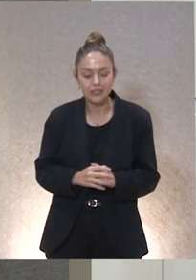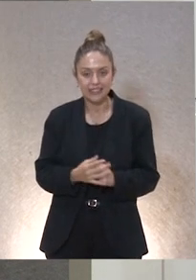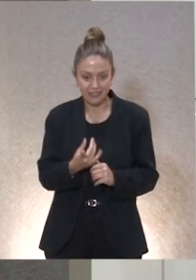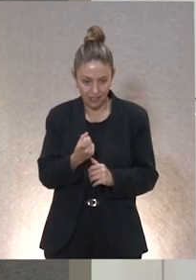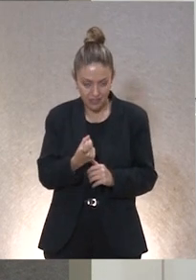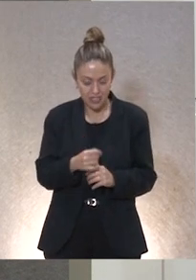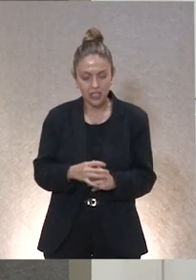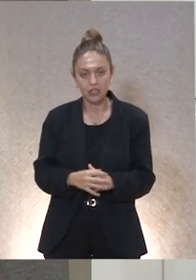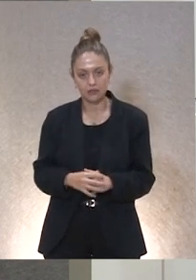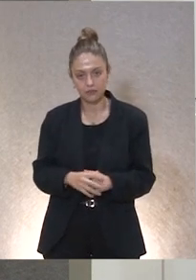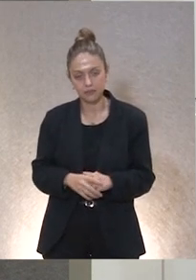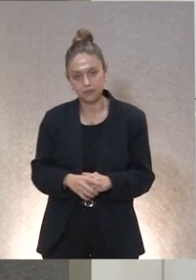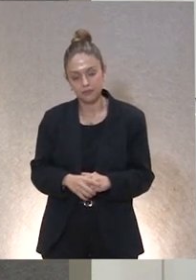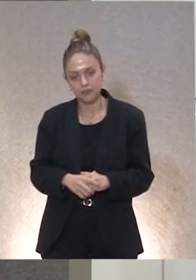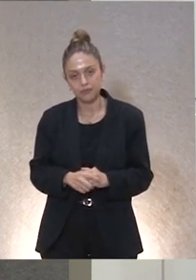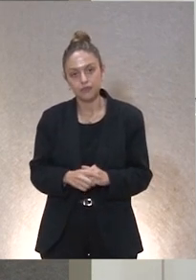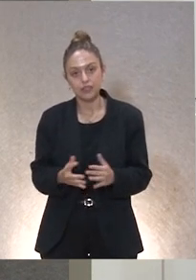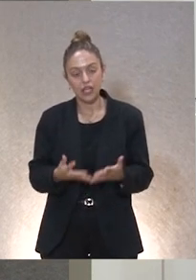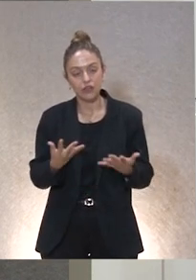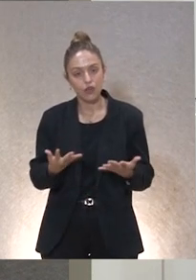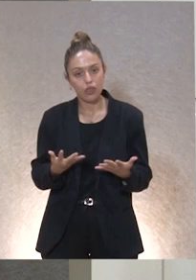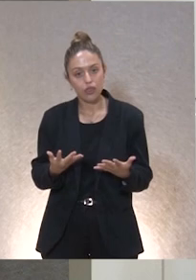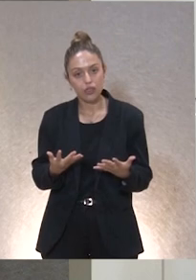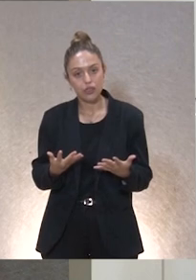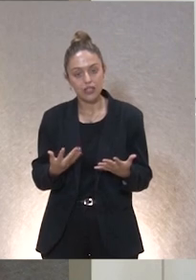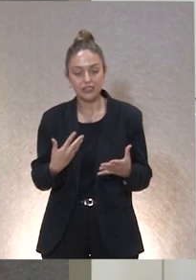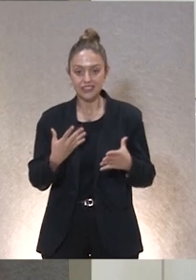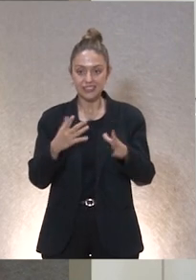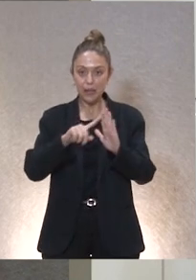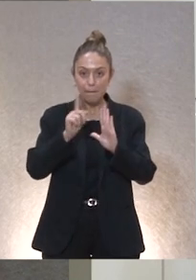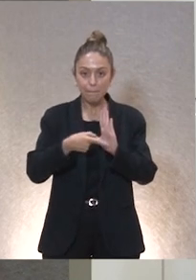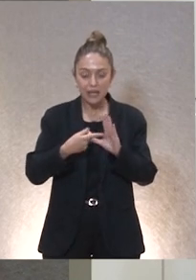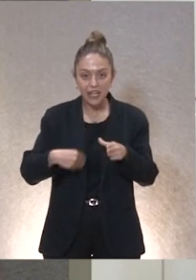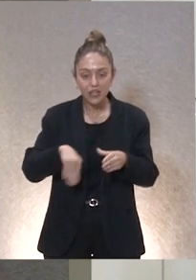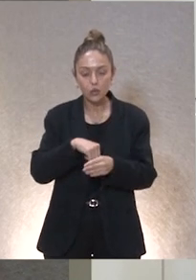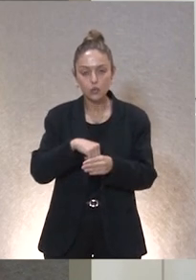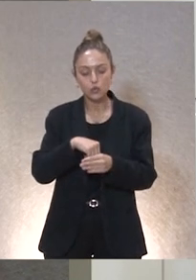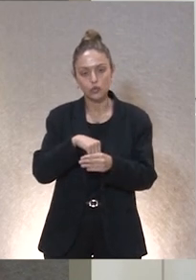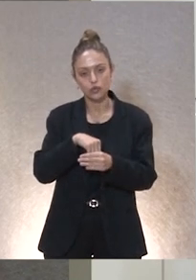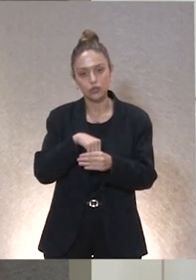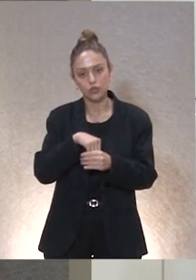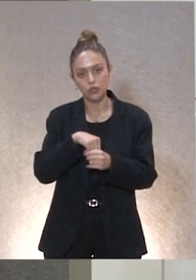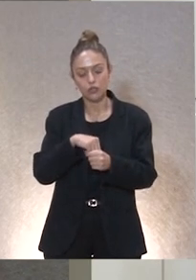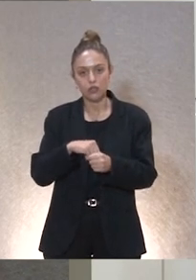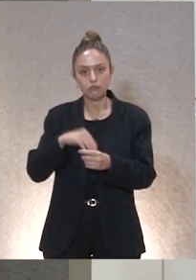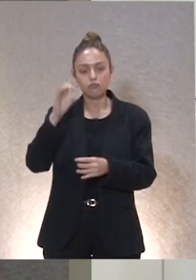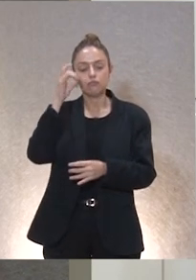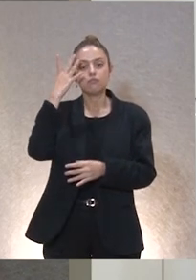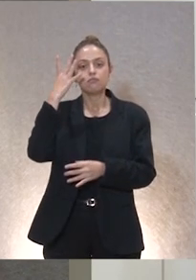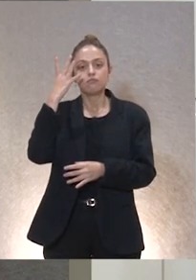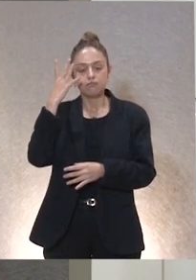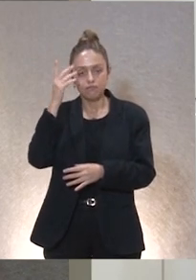necesaria no y ya entonces ya a plena inclusión Eh pues se le ocurrió pues